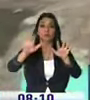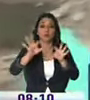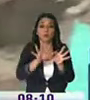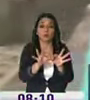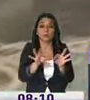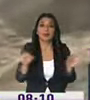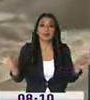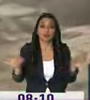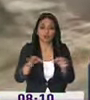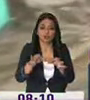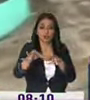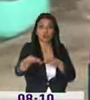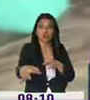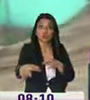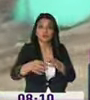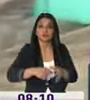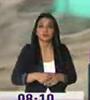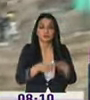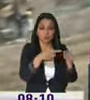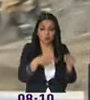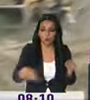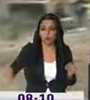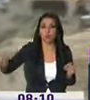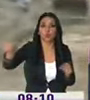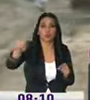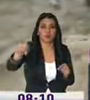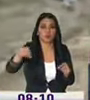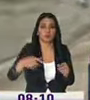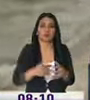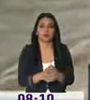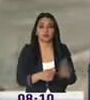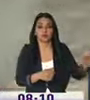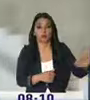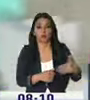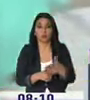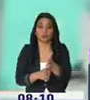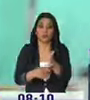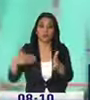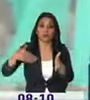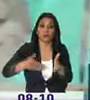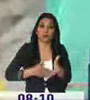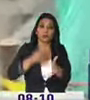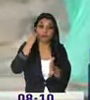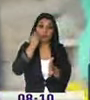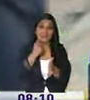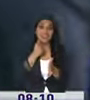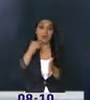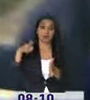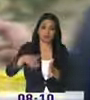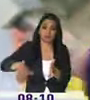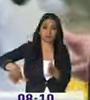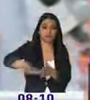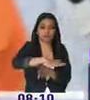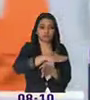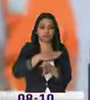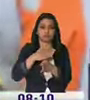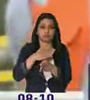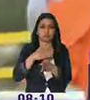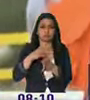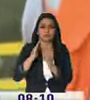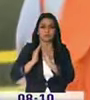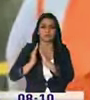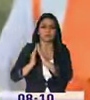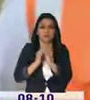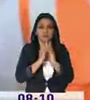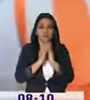y permitirá conectar este sector de la nueva prolongación Simón Bolívar en el sector de la ciudad Bicentenario, conectar con